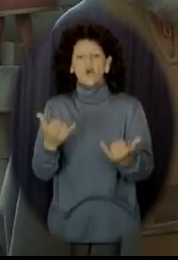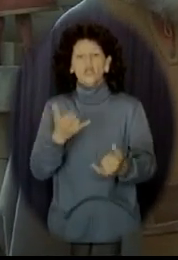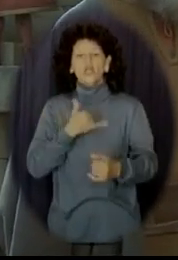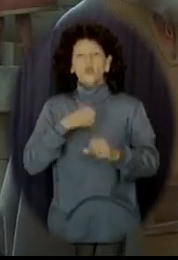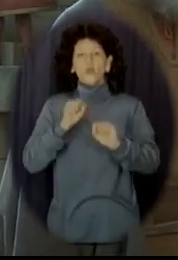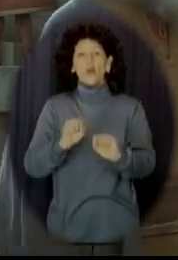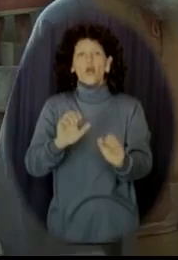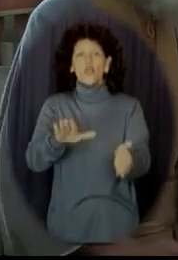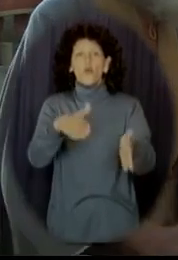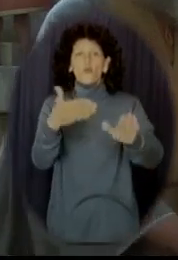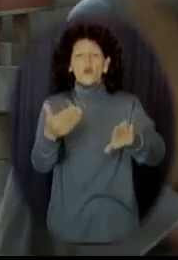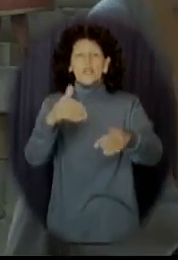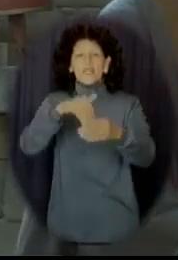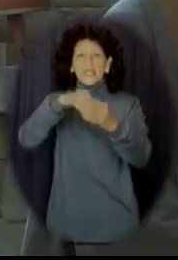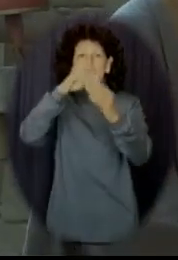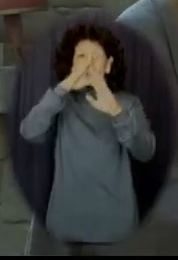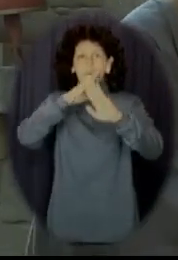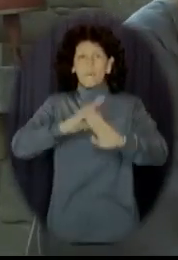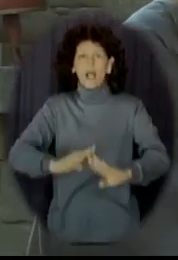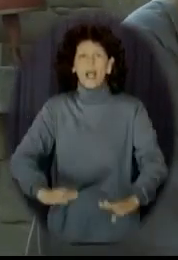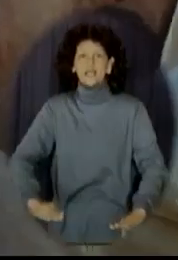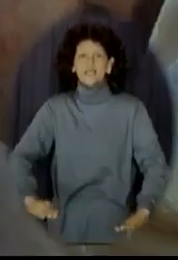para morir en paz.